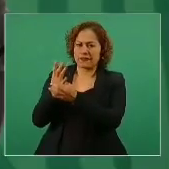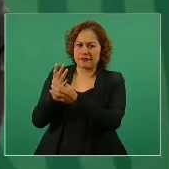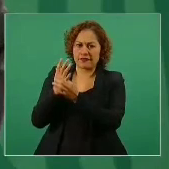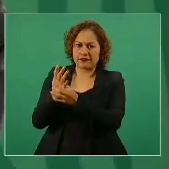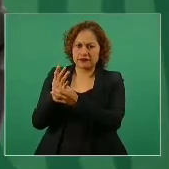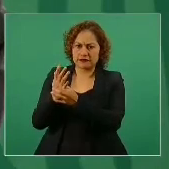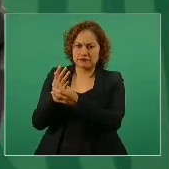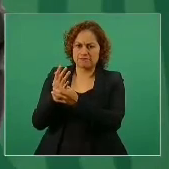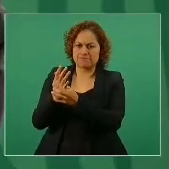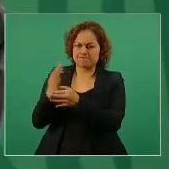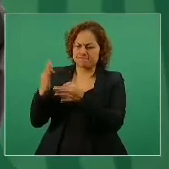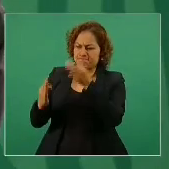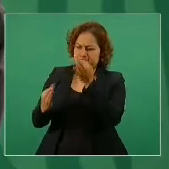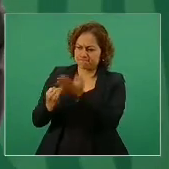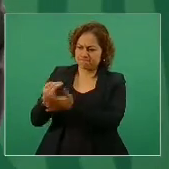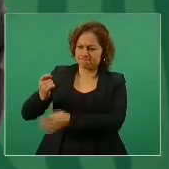supuestamente